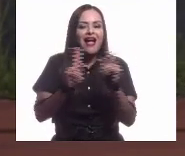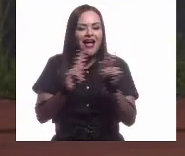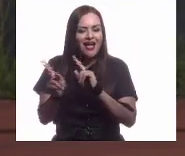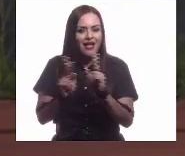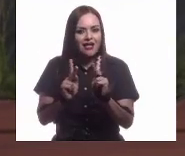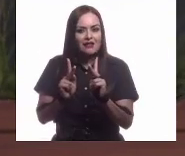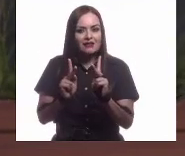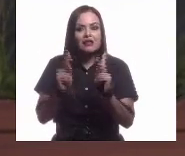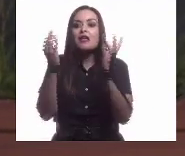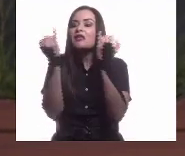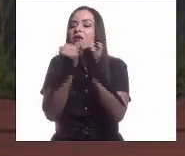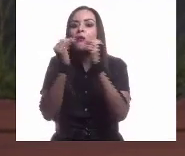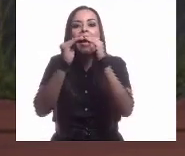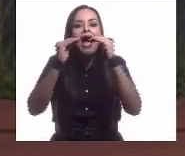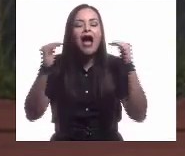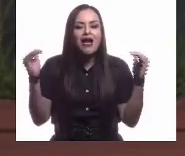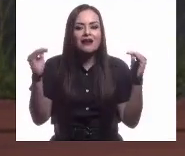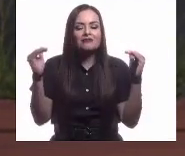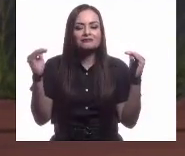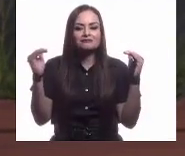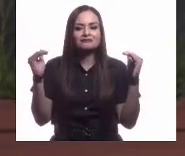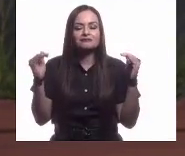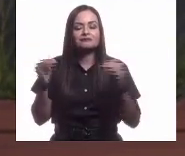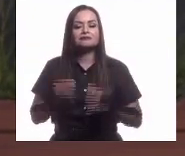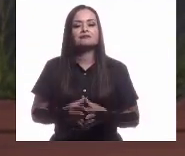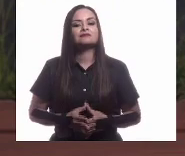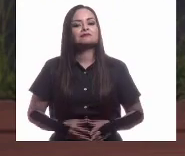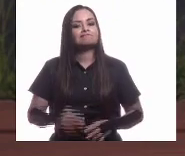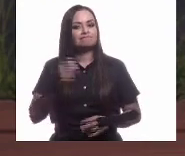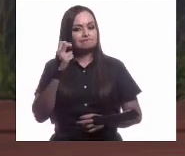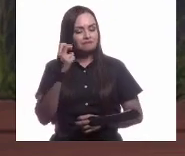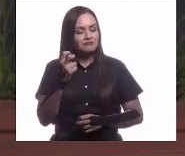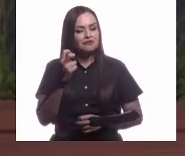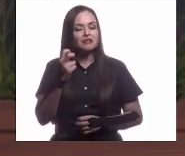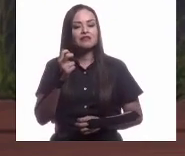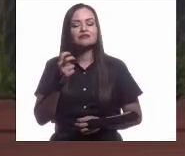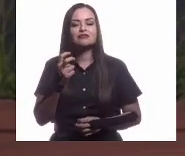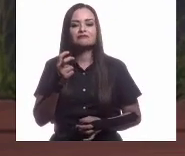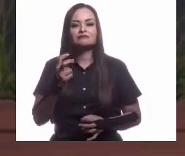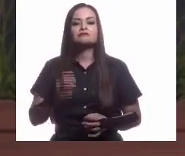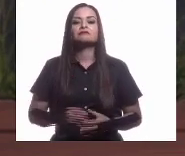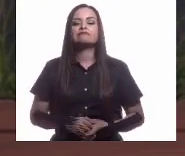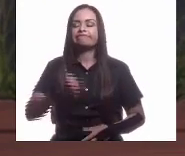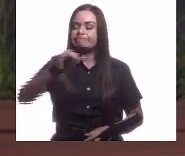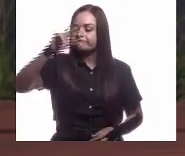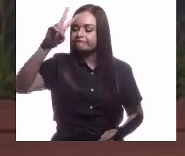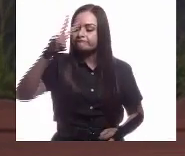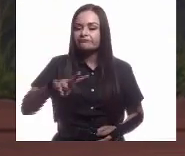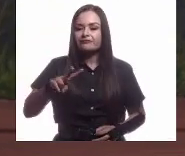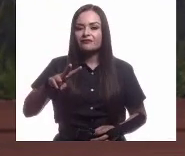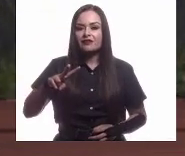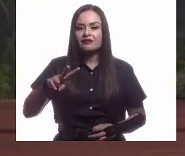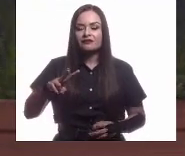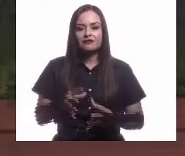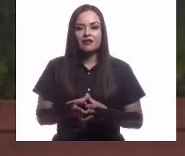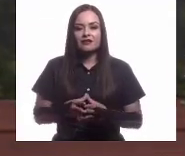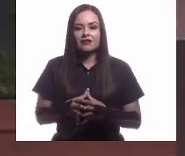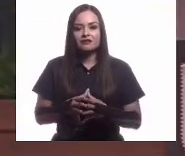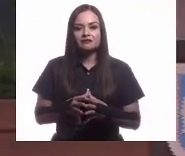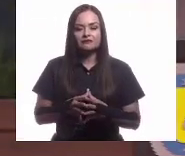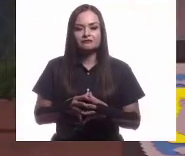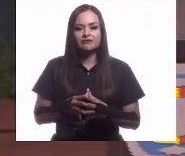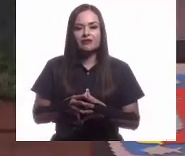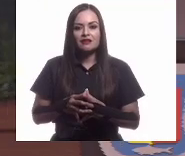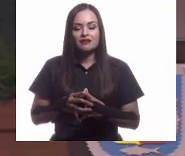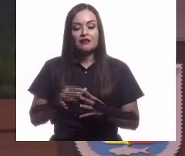todos somos iguales otra vez. Por eso es que nos metimos en serio a rehabilitar nuestra Villa Deportiva de La